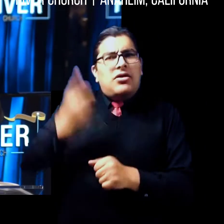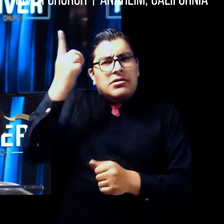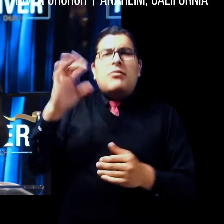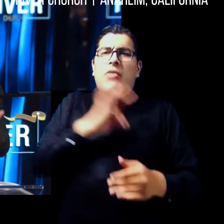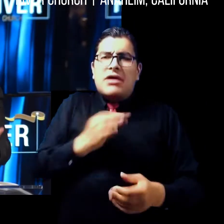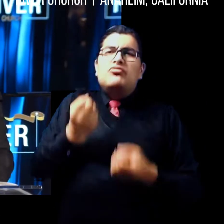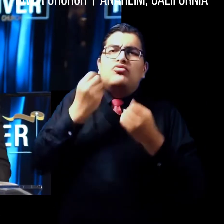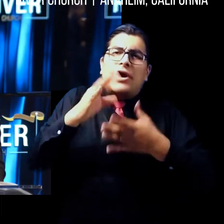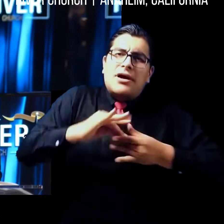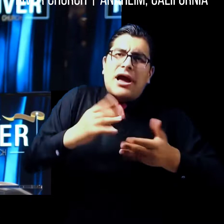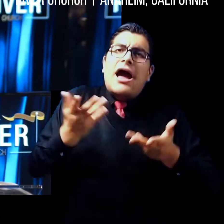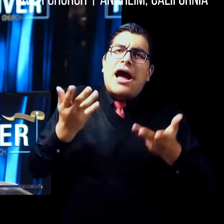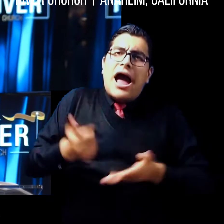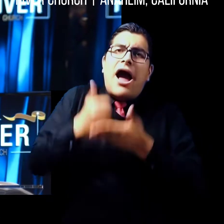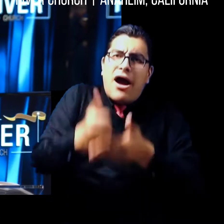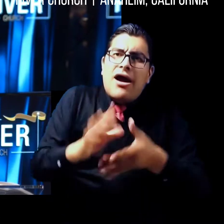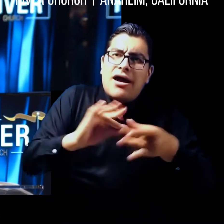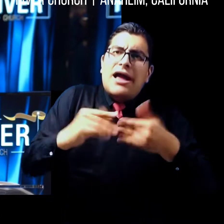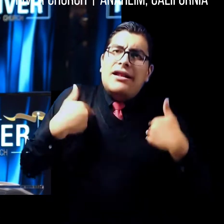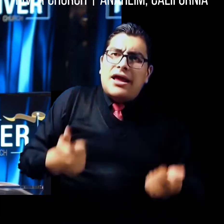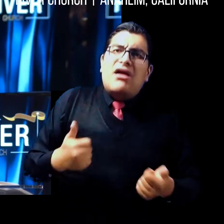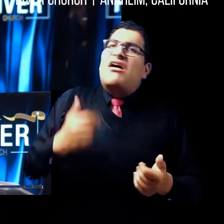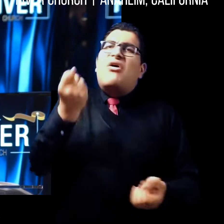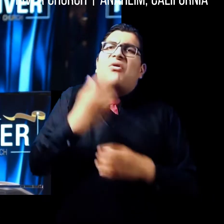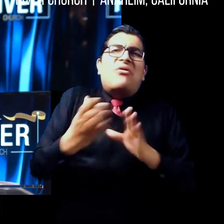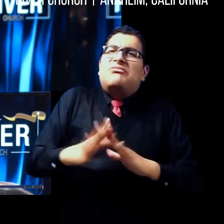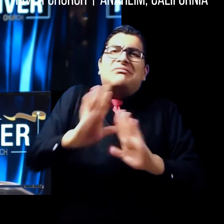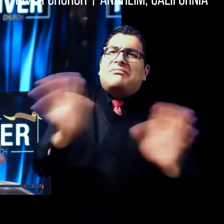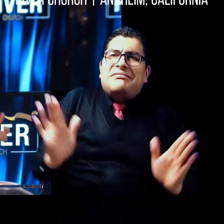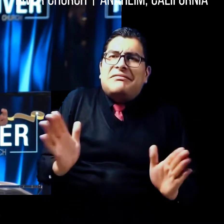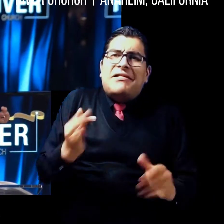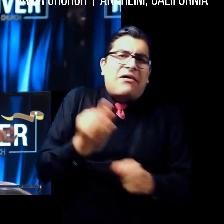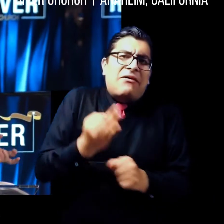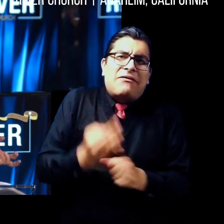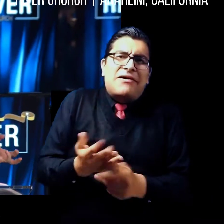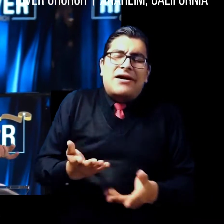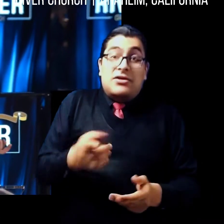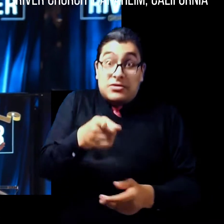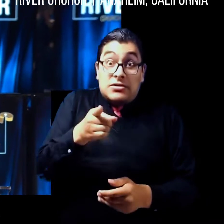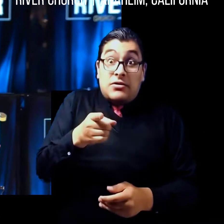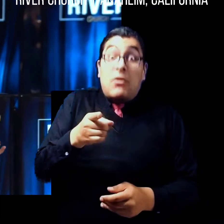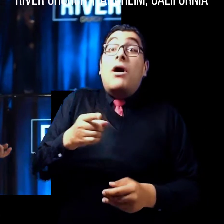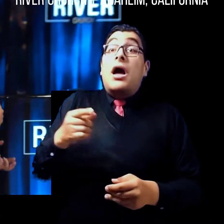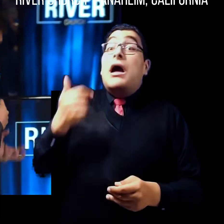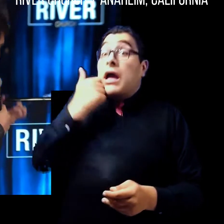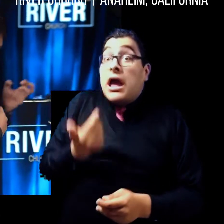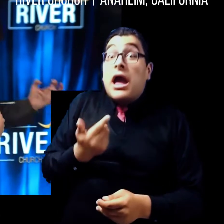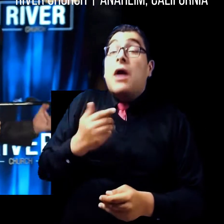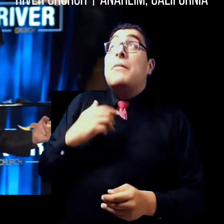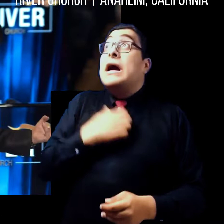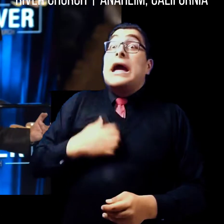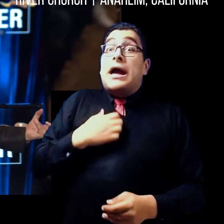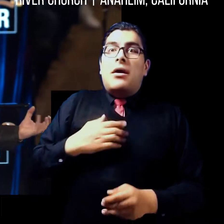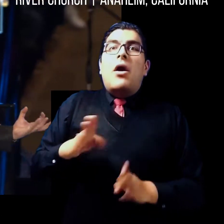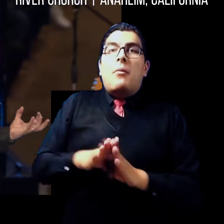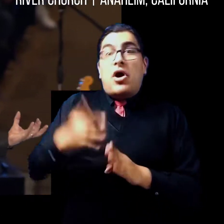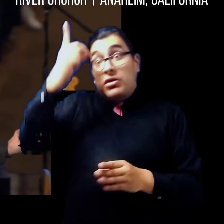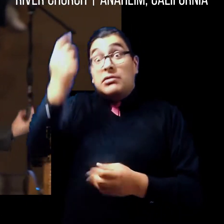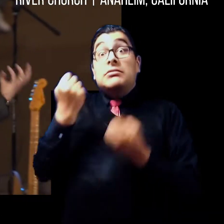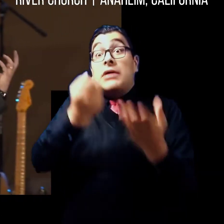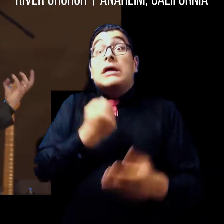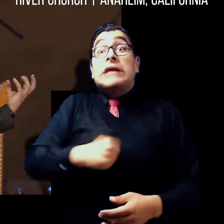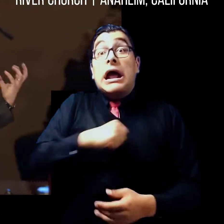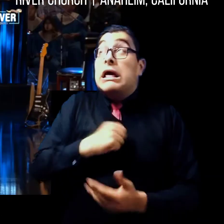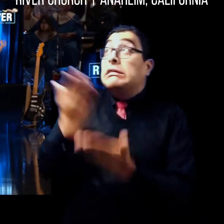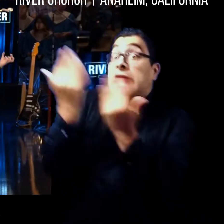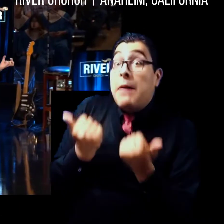hay otras que entenderemos después. Pero si tu fuente de alegría es tu sanidad, si